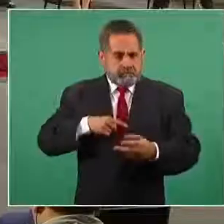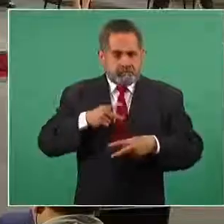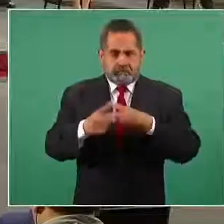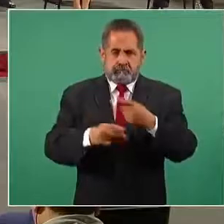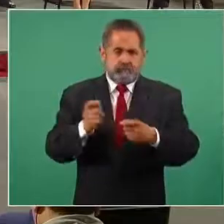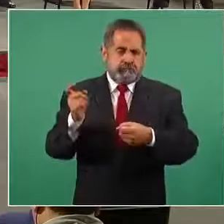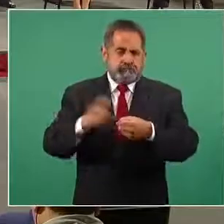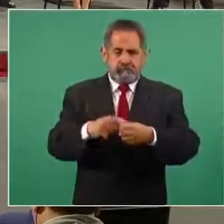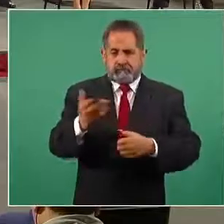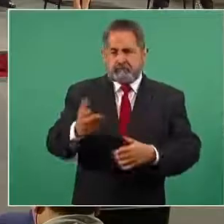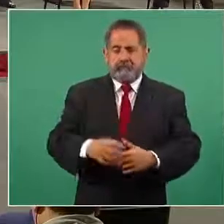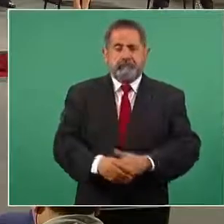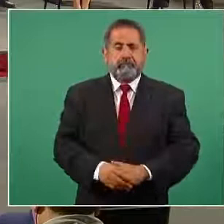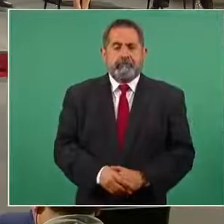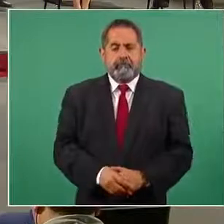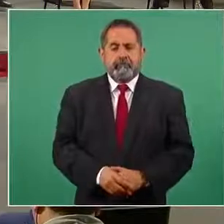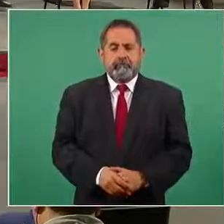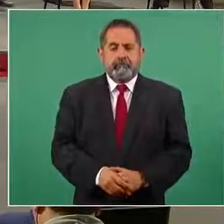gracias.